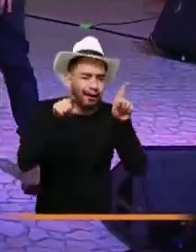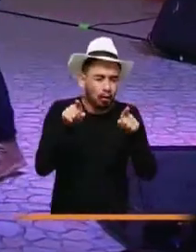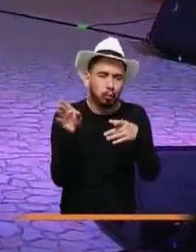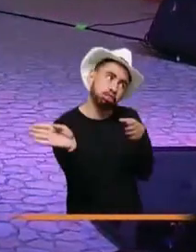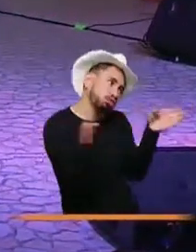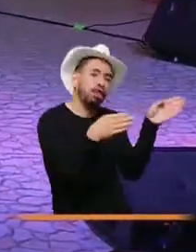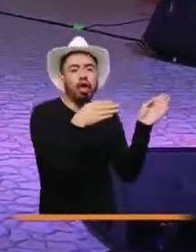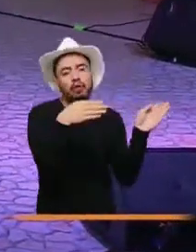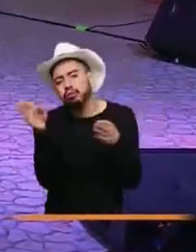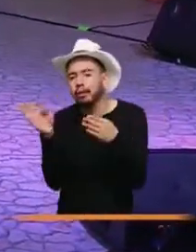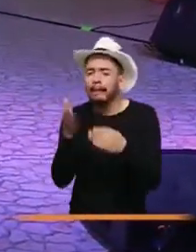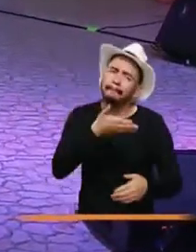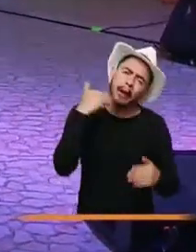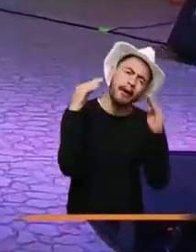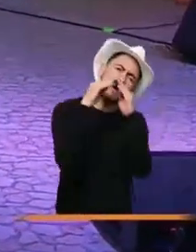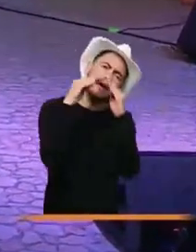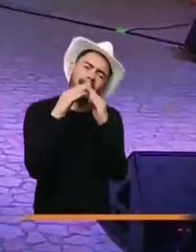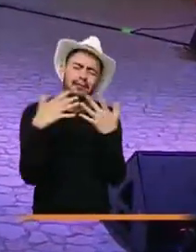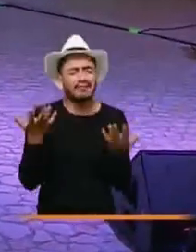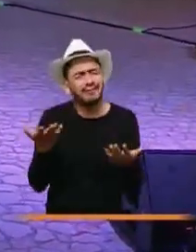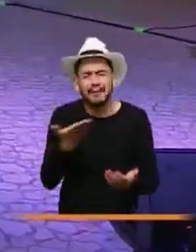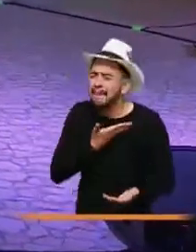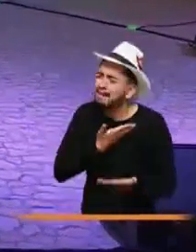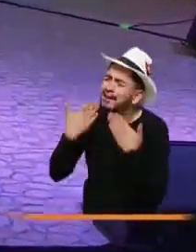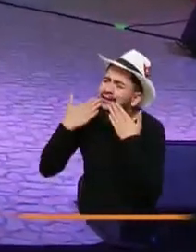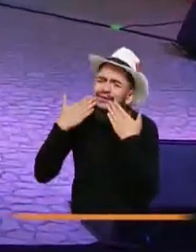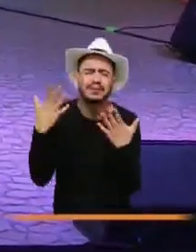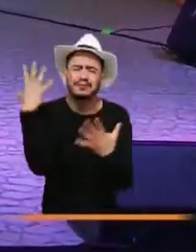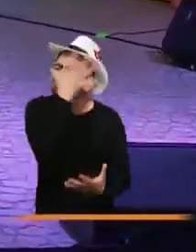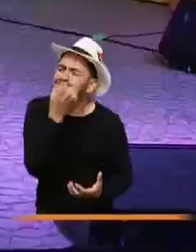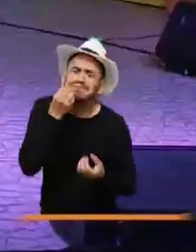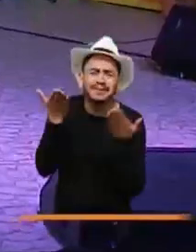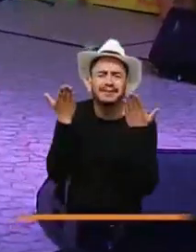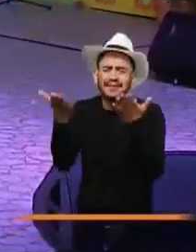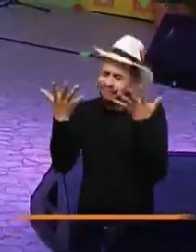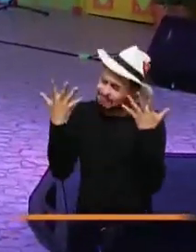masas que fue quien le dio la vida